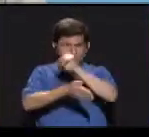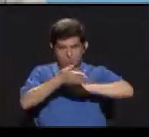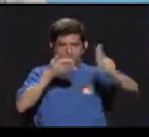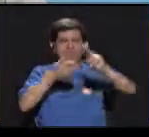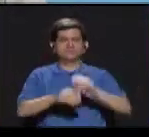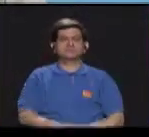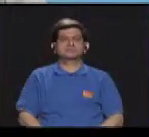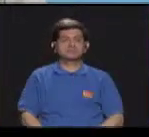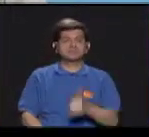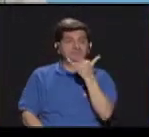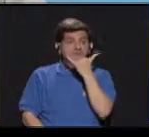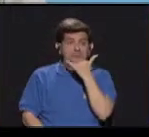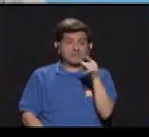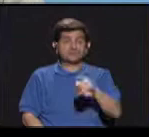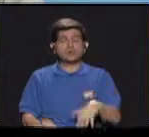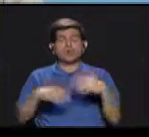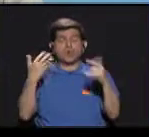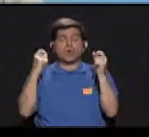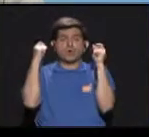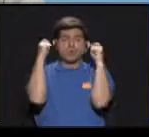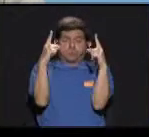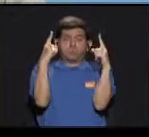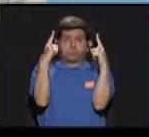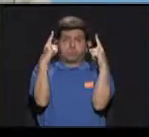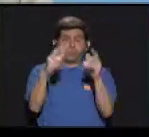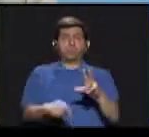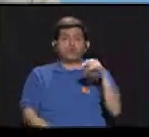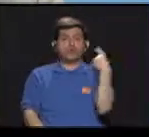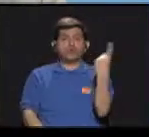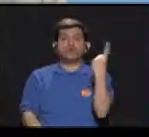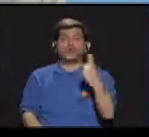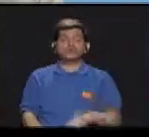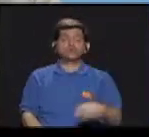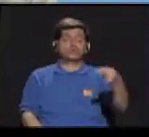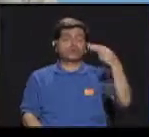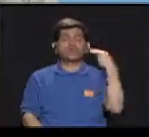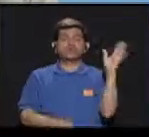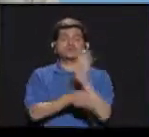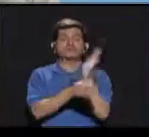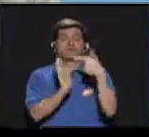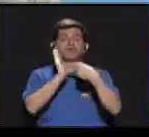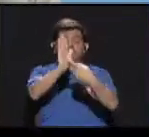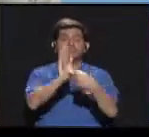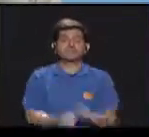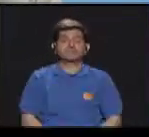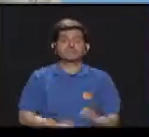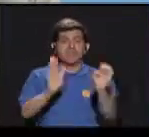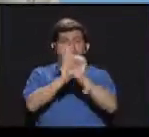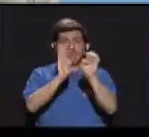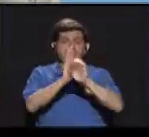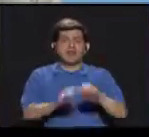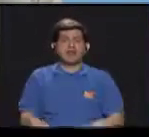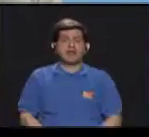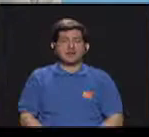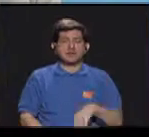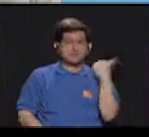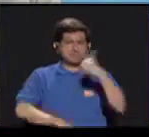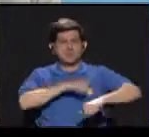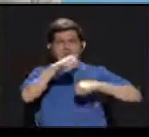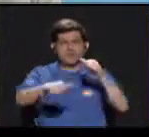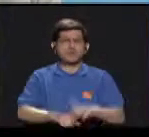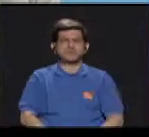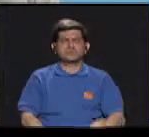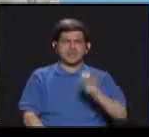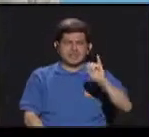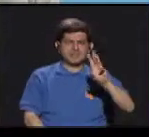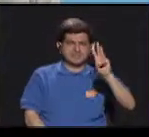esa universidad y resultaron gratamente impresionados, no solo con la historia de la película, que es un ejemplo de lucha de